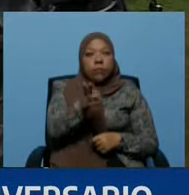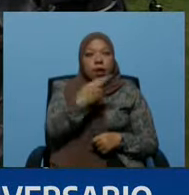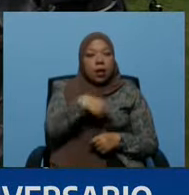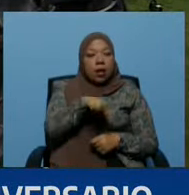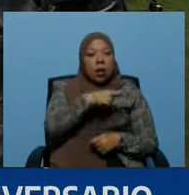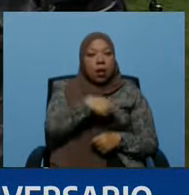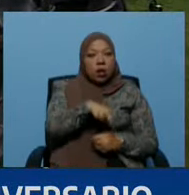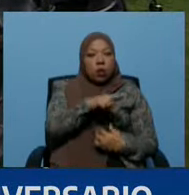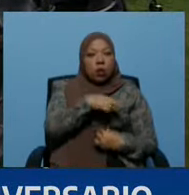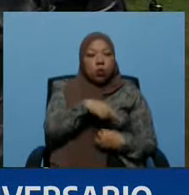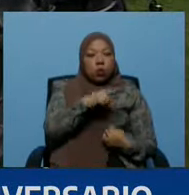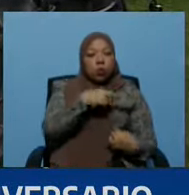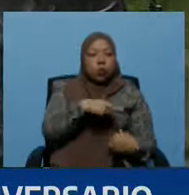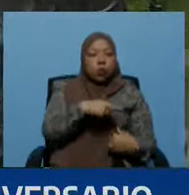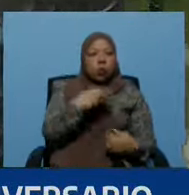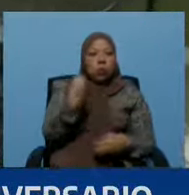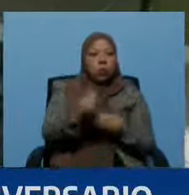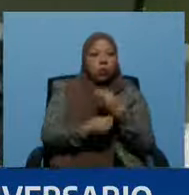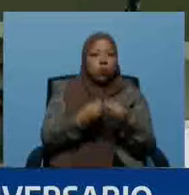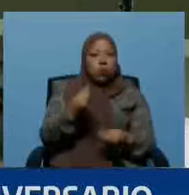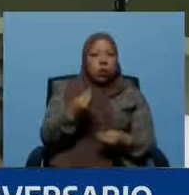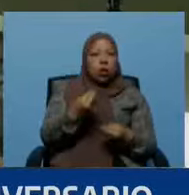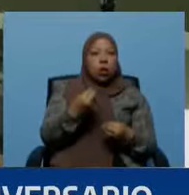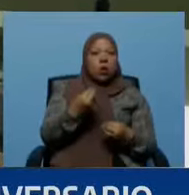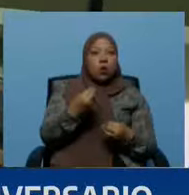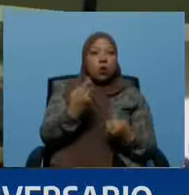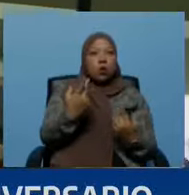religioso para hacer un exorcismo.